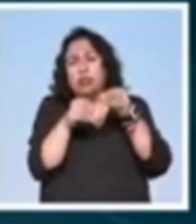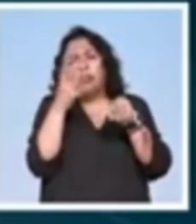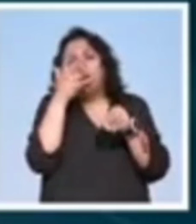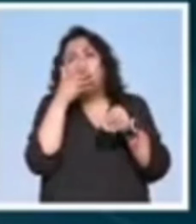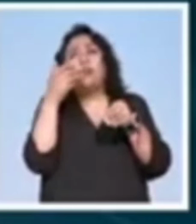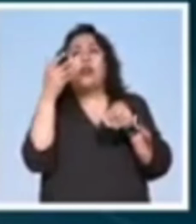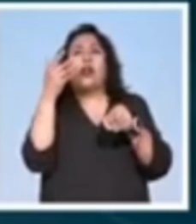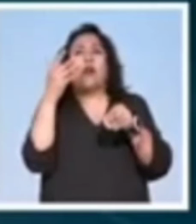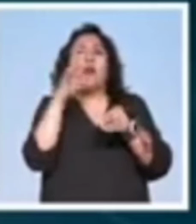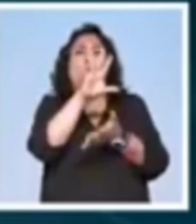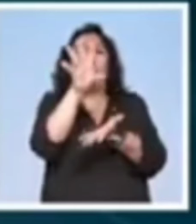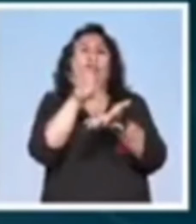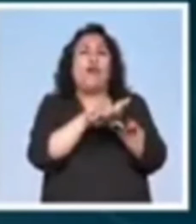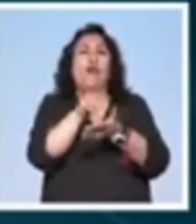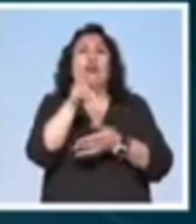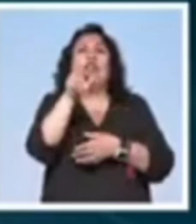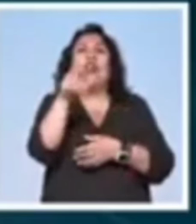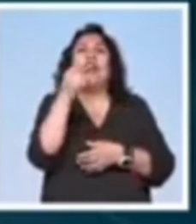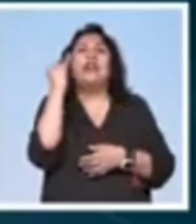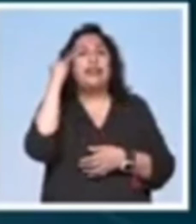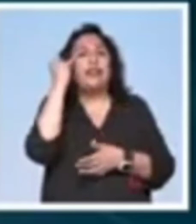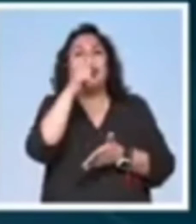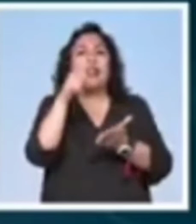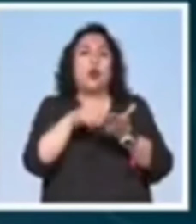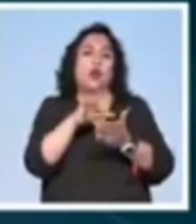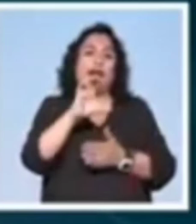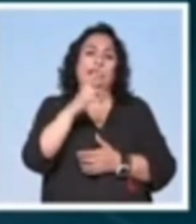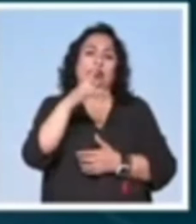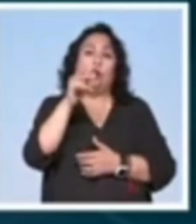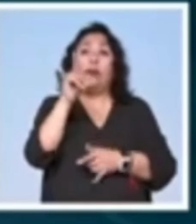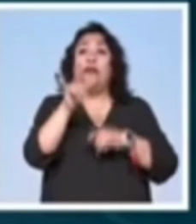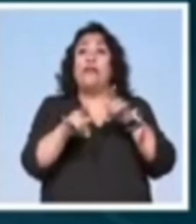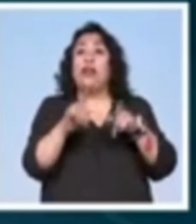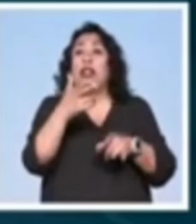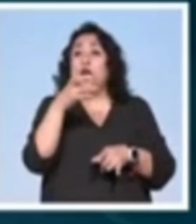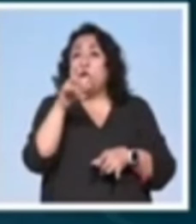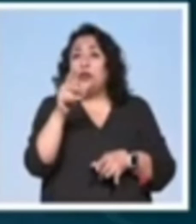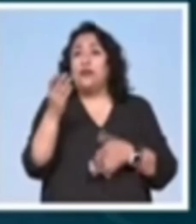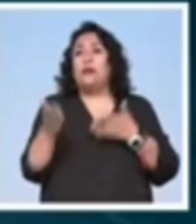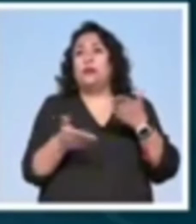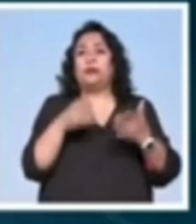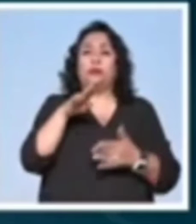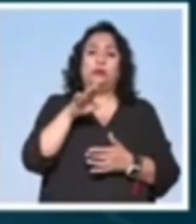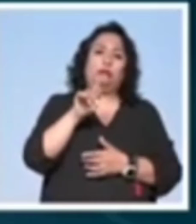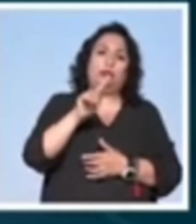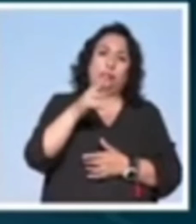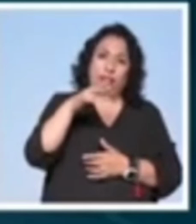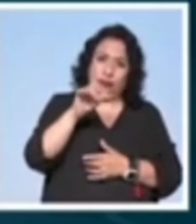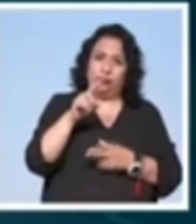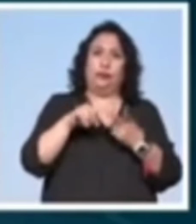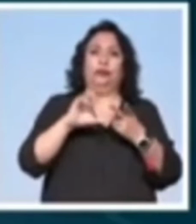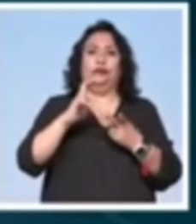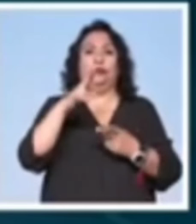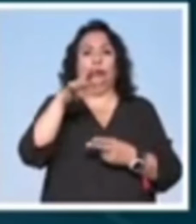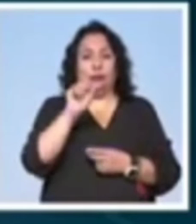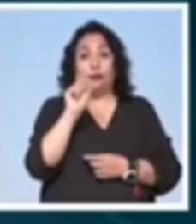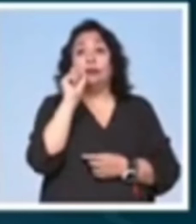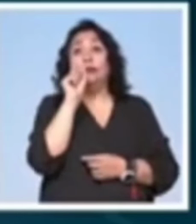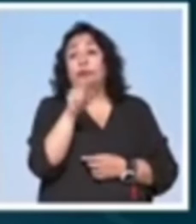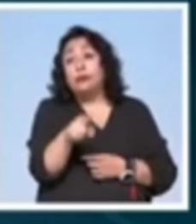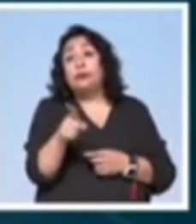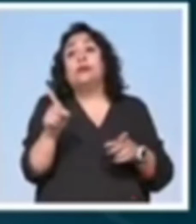de una boda indígena en Chicontepec, la Feria Huasteca con danzas de matlachines y de chules, así